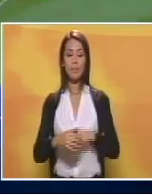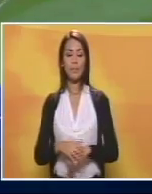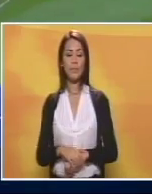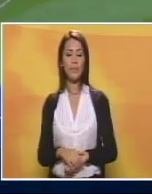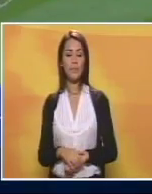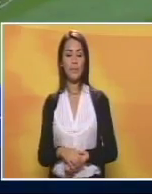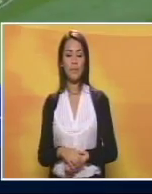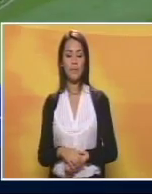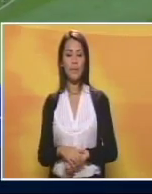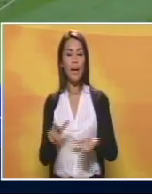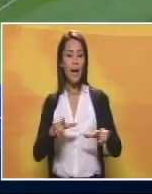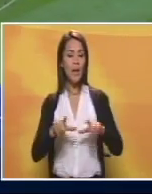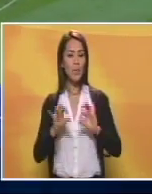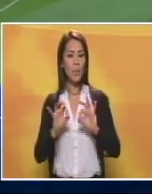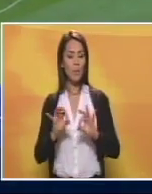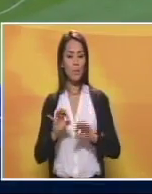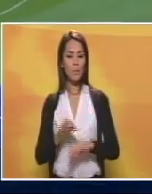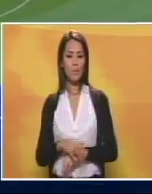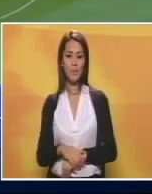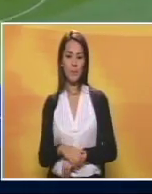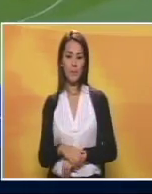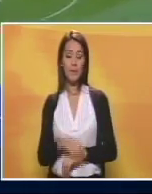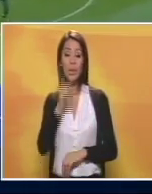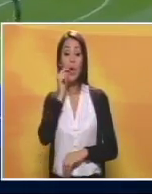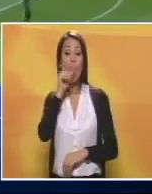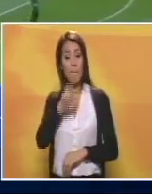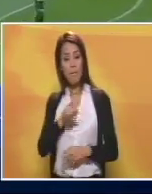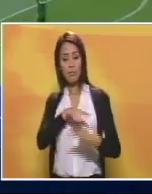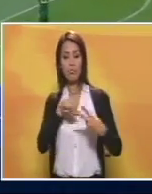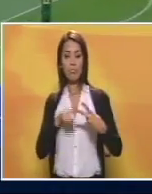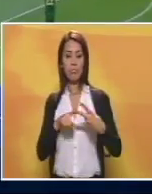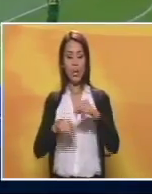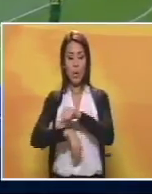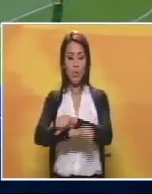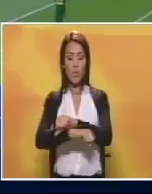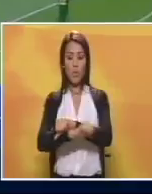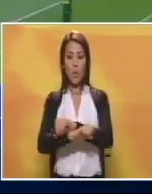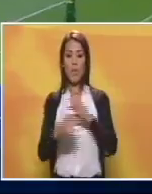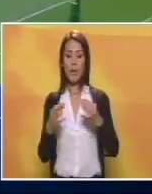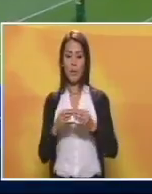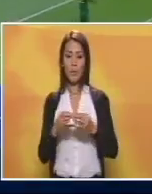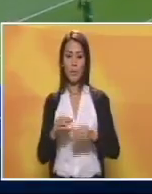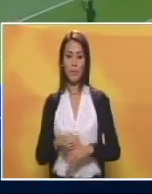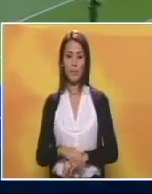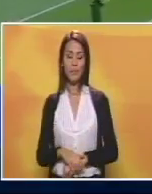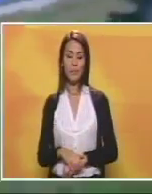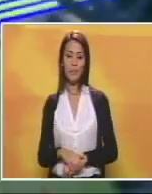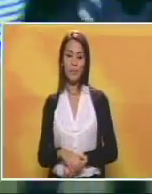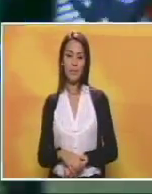en casa del Chicago Fire. Diego Valeri y Sebastián Blanco anotaron los tantos del equipo de Savarese.